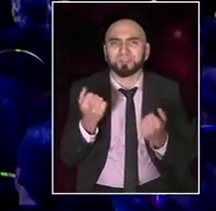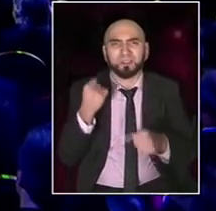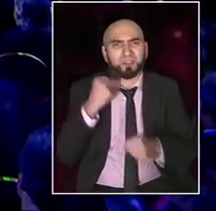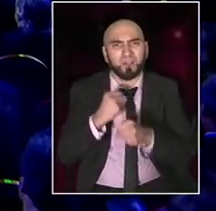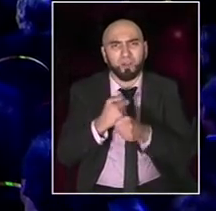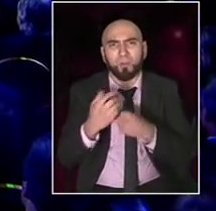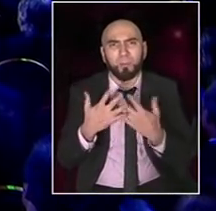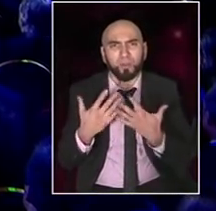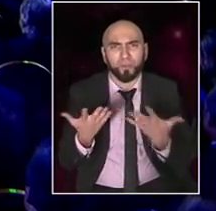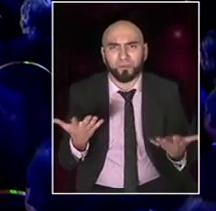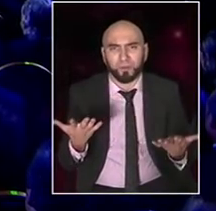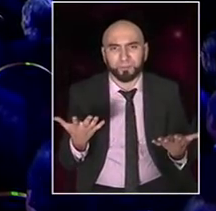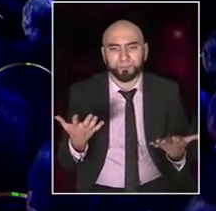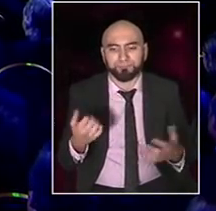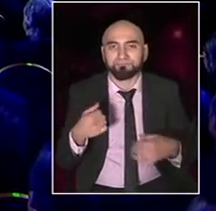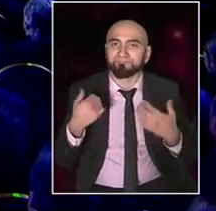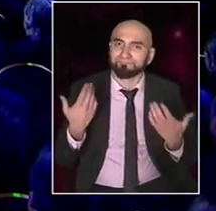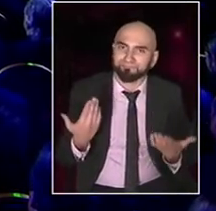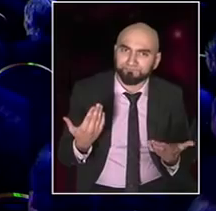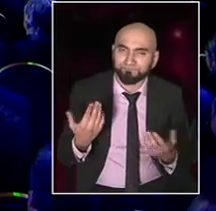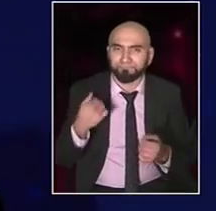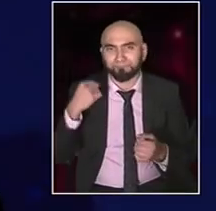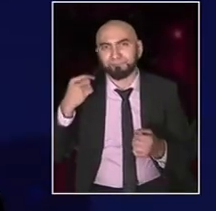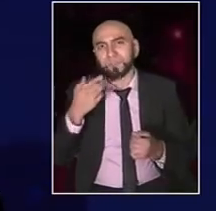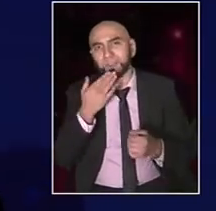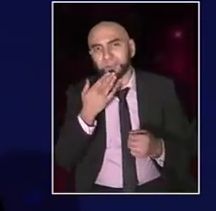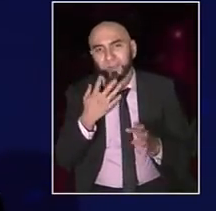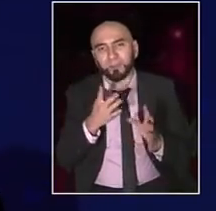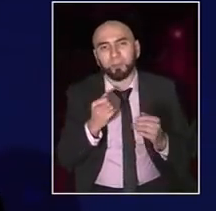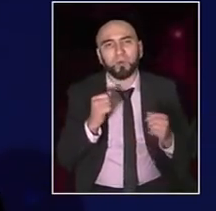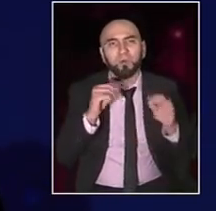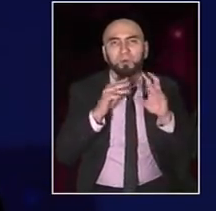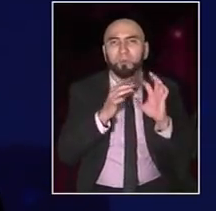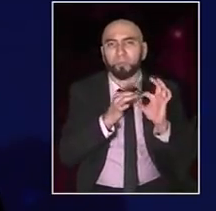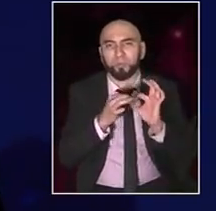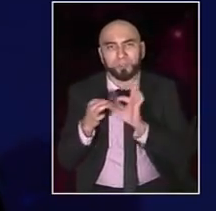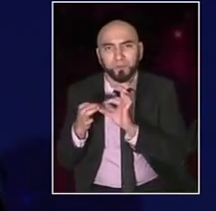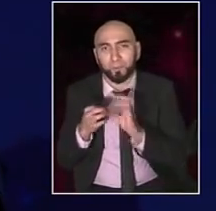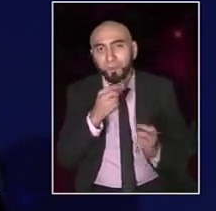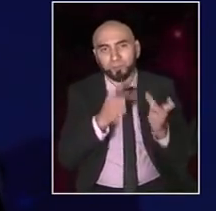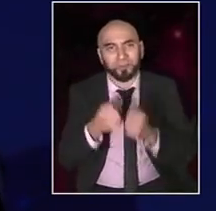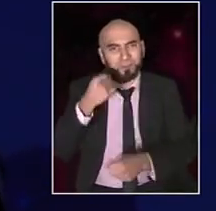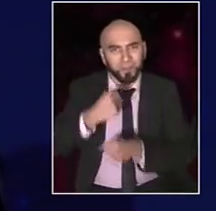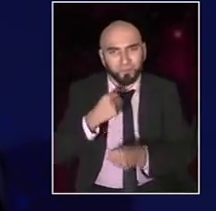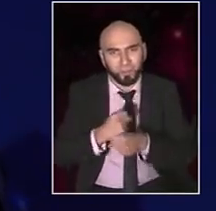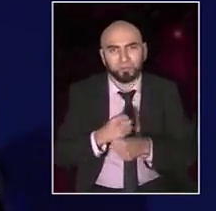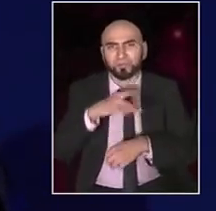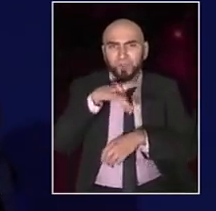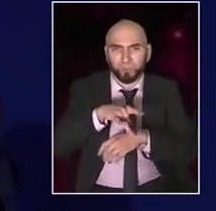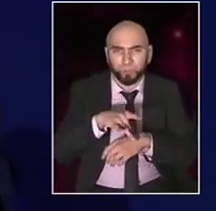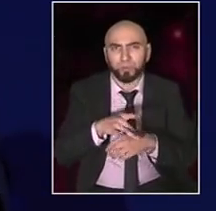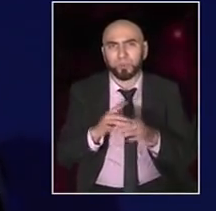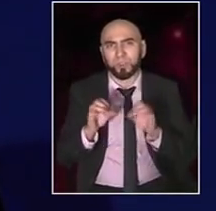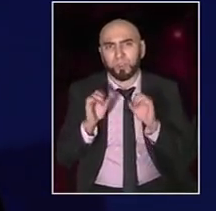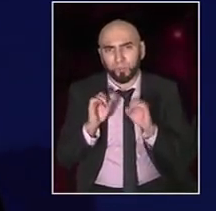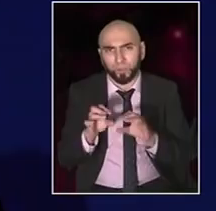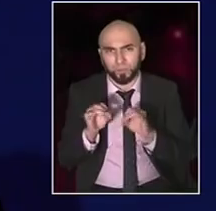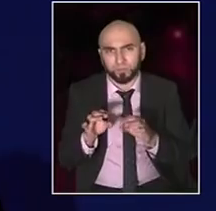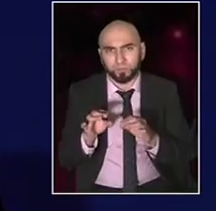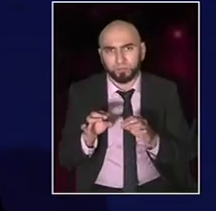parte por razones humanas, pero también por razones de productividad, de que los trabajadores tuvieran salud, educación. Pero hoy día